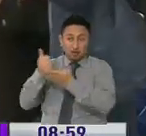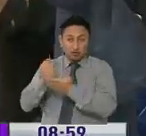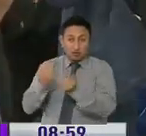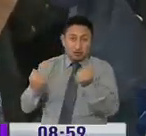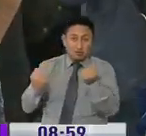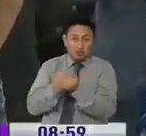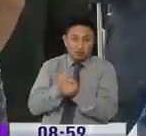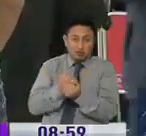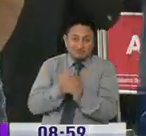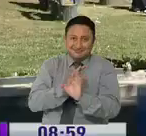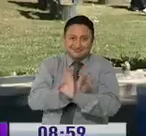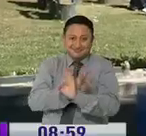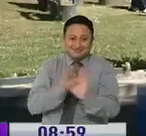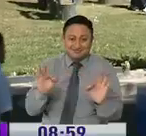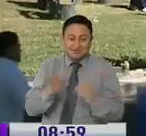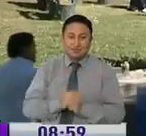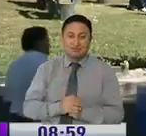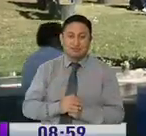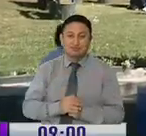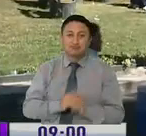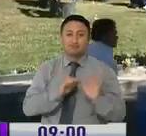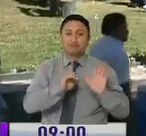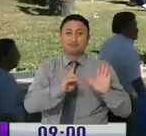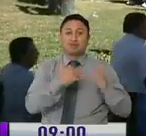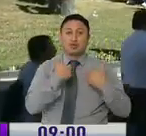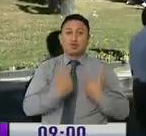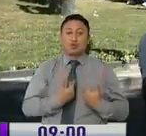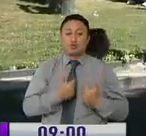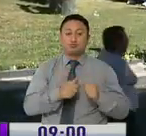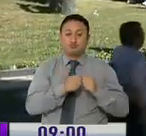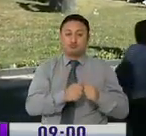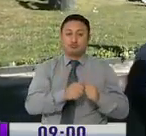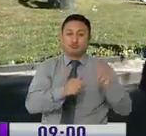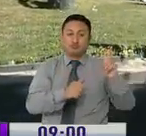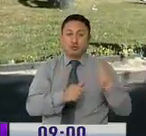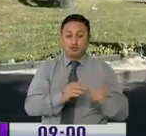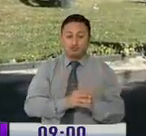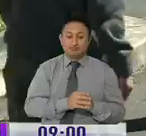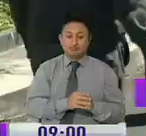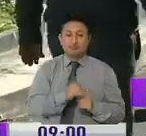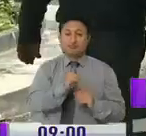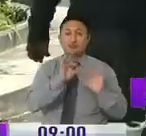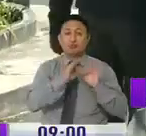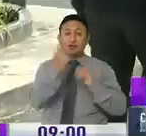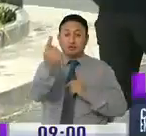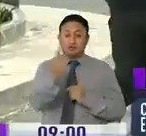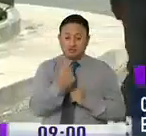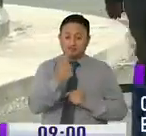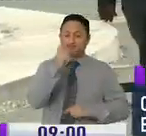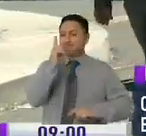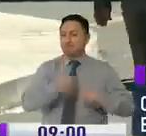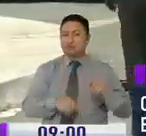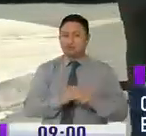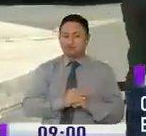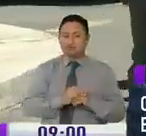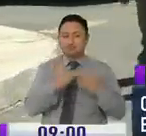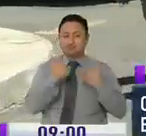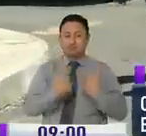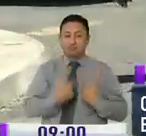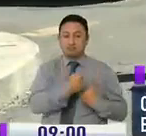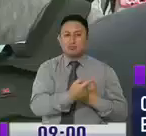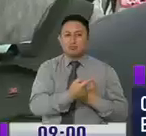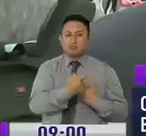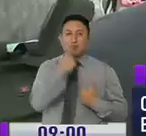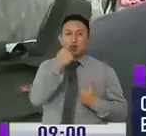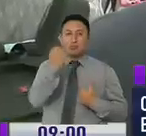tipo de apoyo. El 6º cuerpo permanecerá en medicina legal, no fue posible que la familia llegue, es un cadáver de sexo